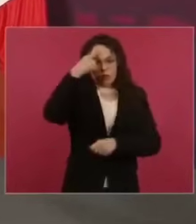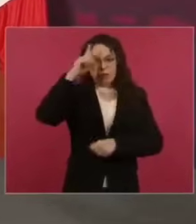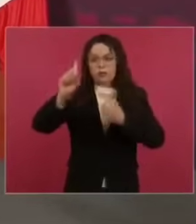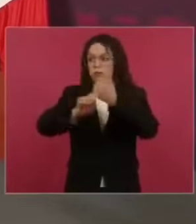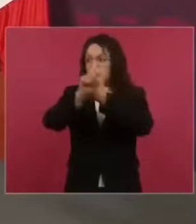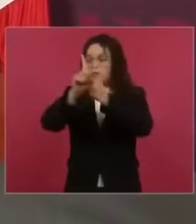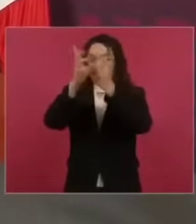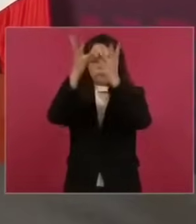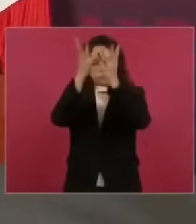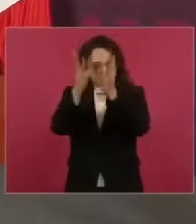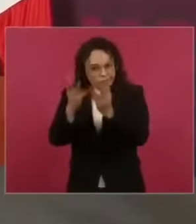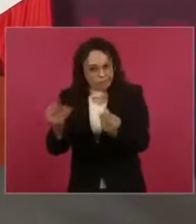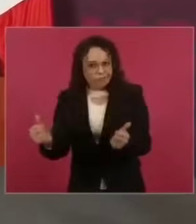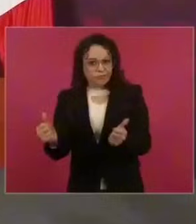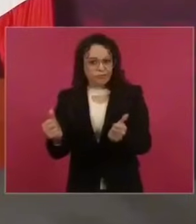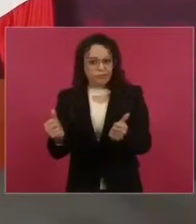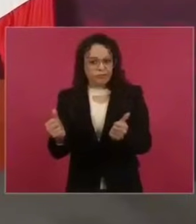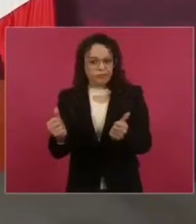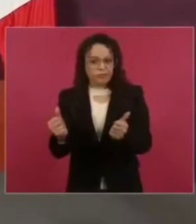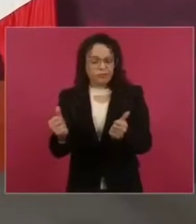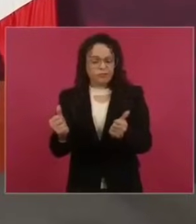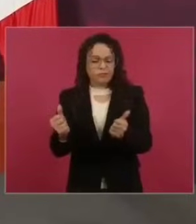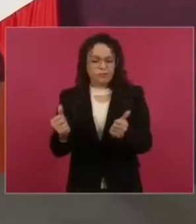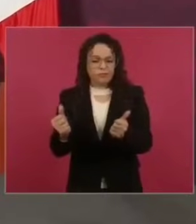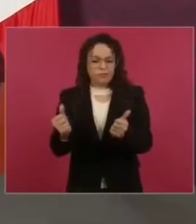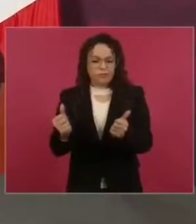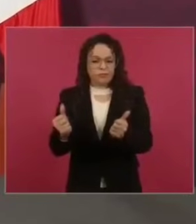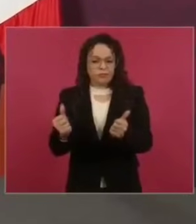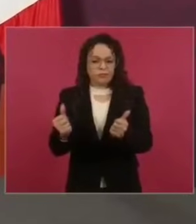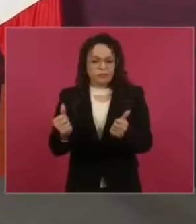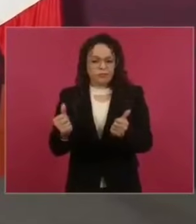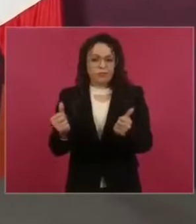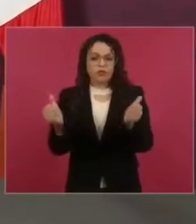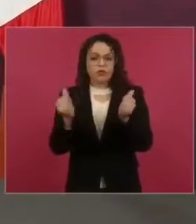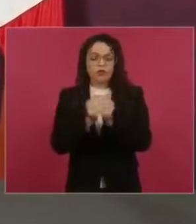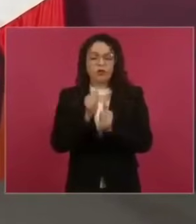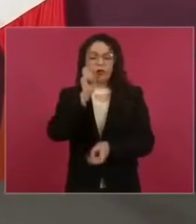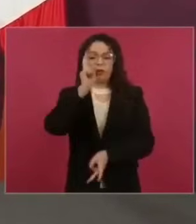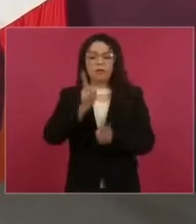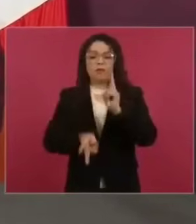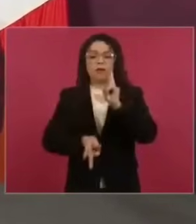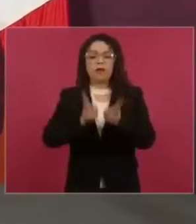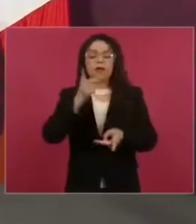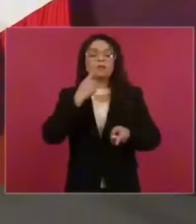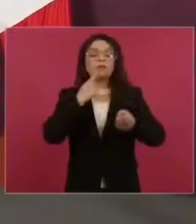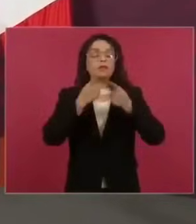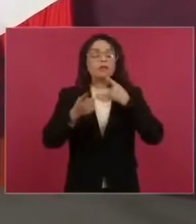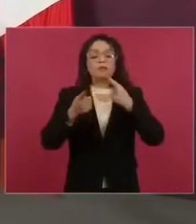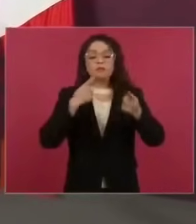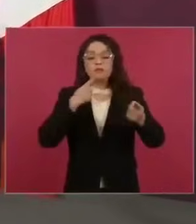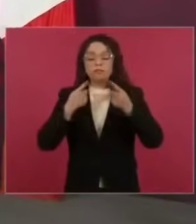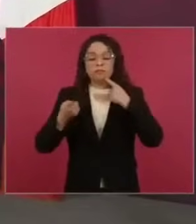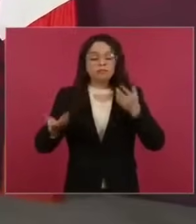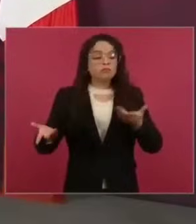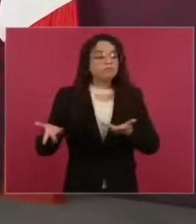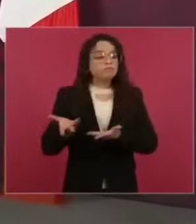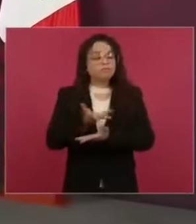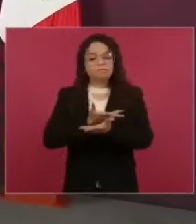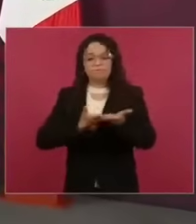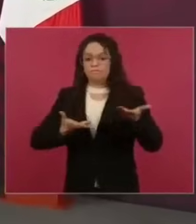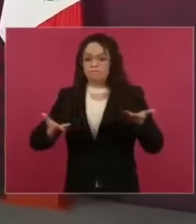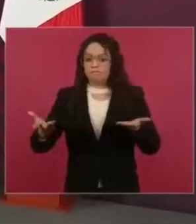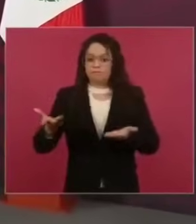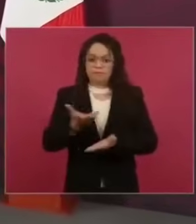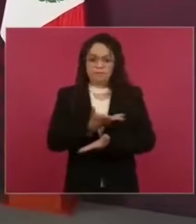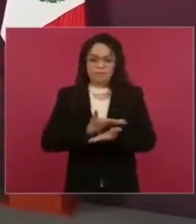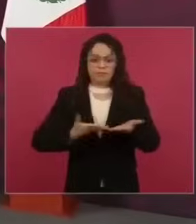franja fronteriza, en toda la frontera, de 375 pesos. Y este acuerdo se da dialogando entre